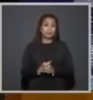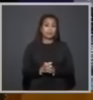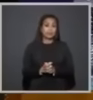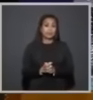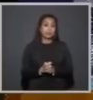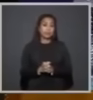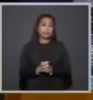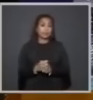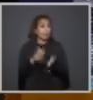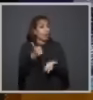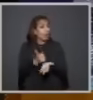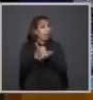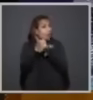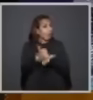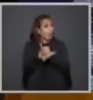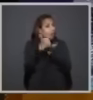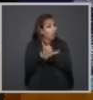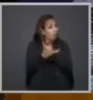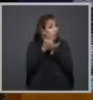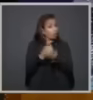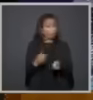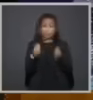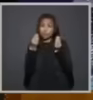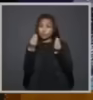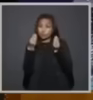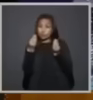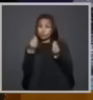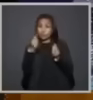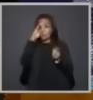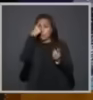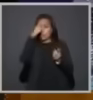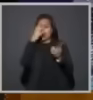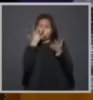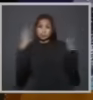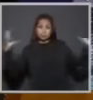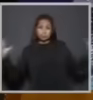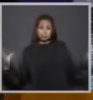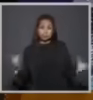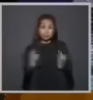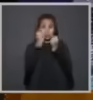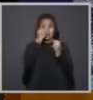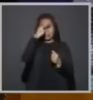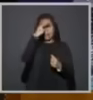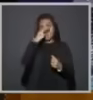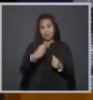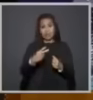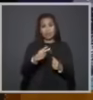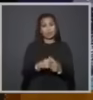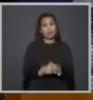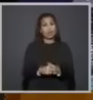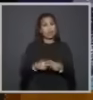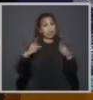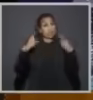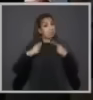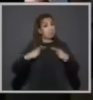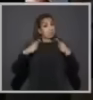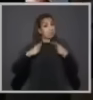que va a ayudar mucho la moralización de México, porque las autoridades van a